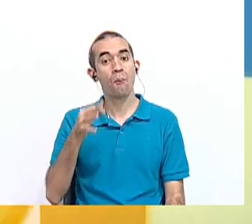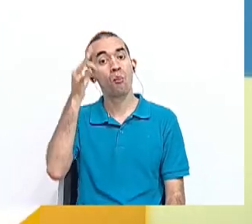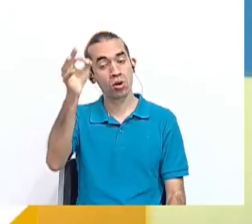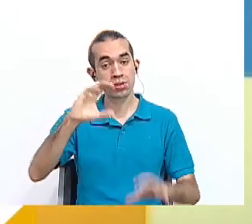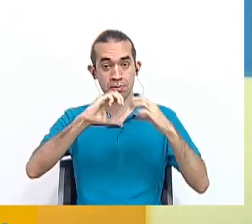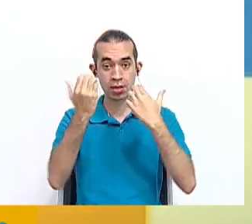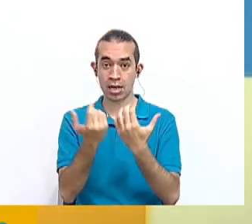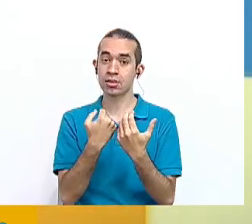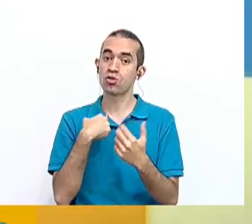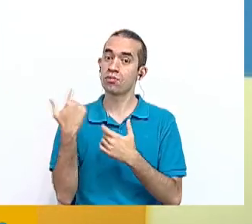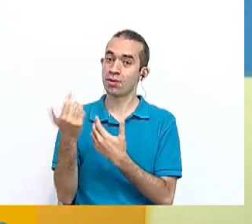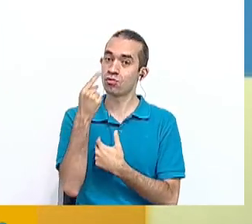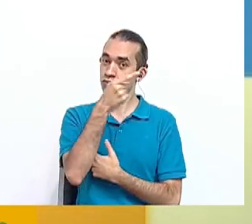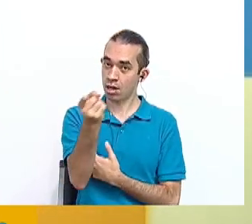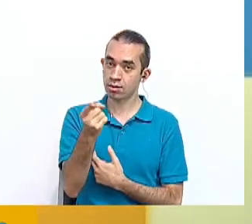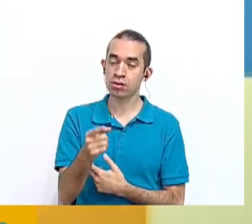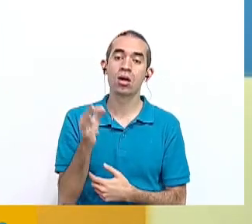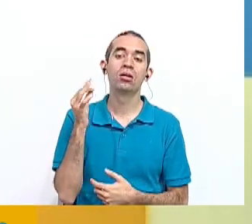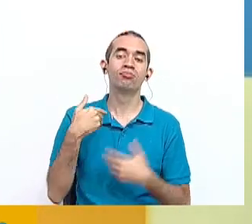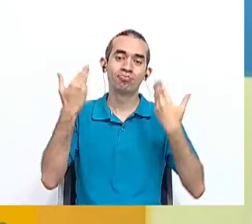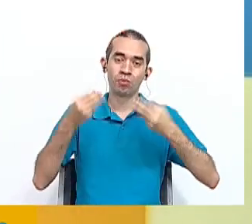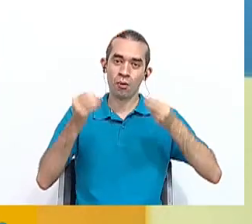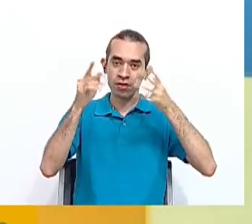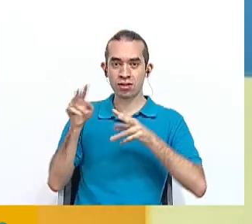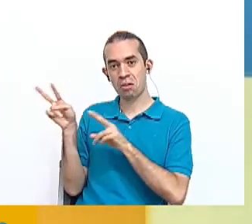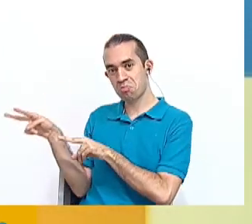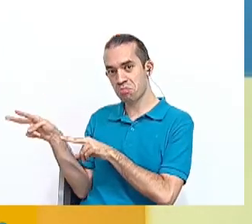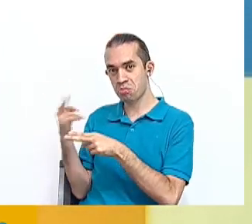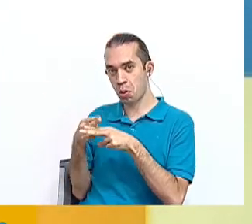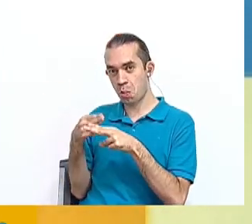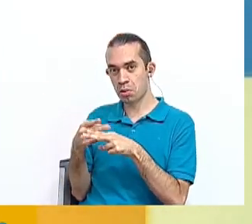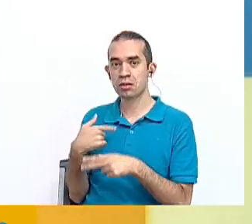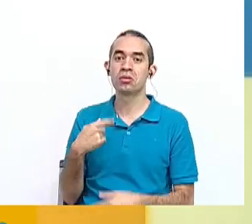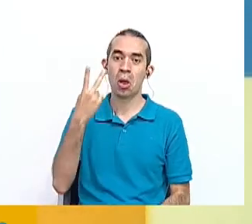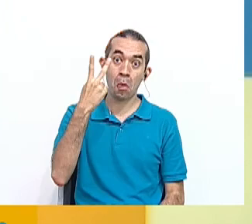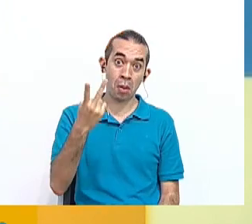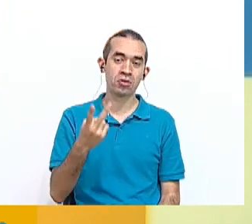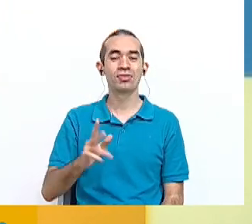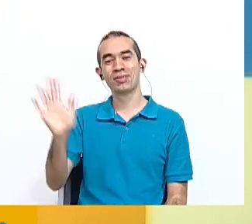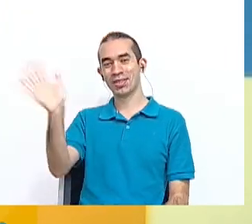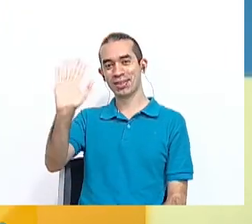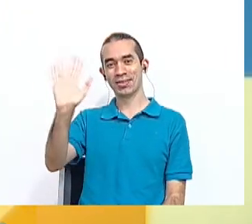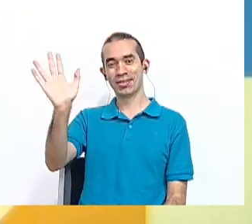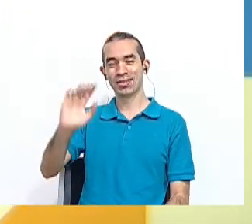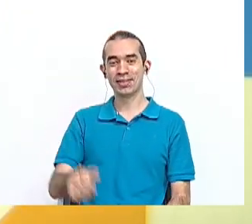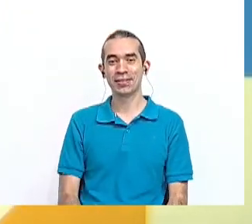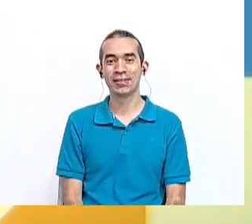próxima clase. Soy la profe Paula Camacho y nos vemos entonces. Hasta luego.